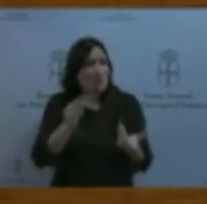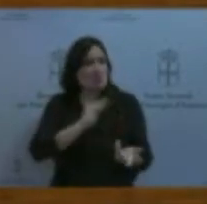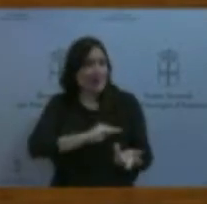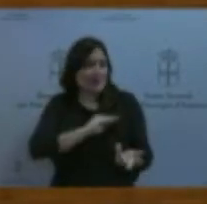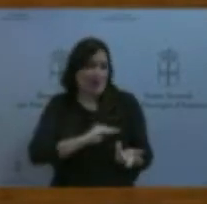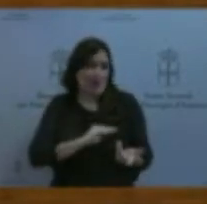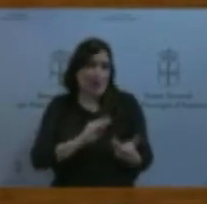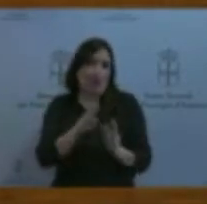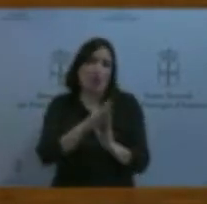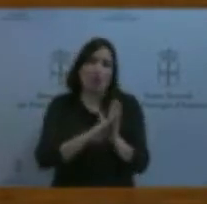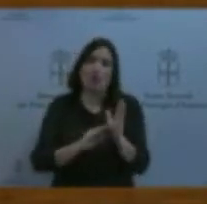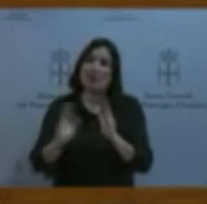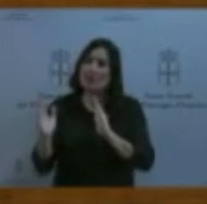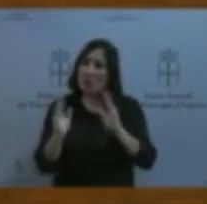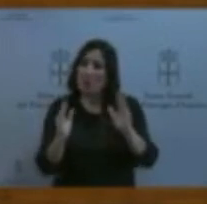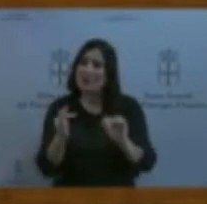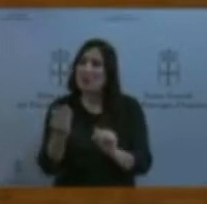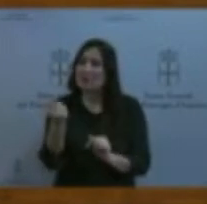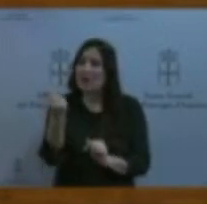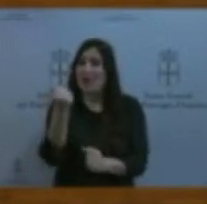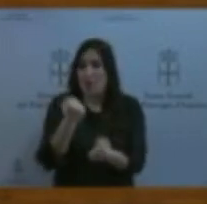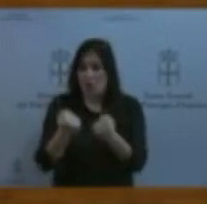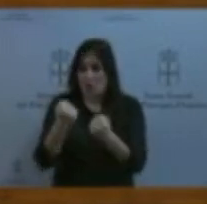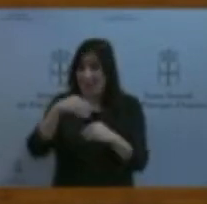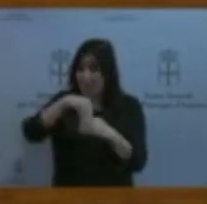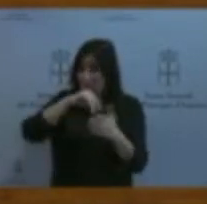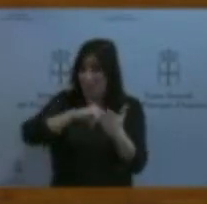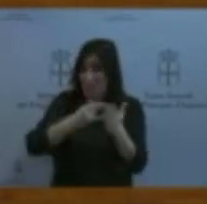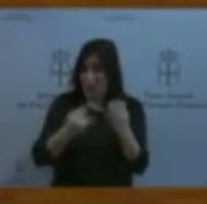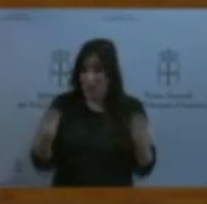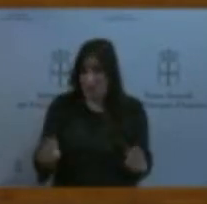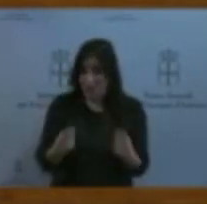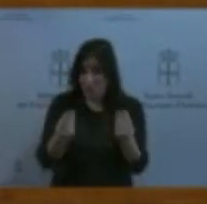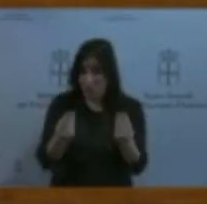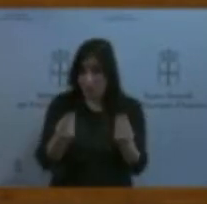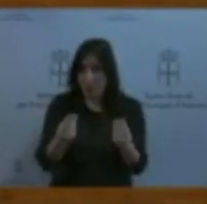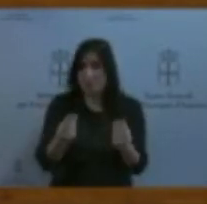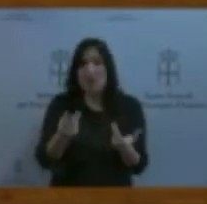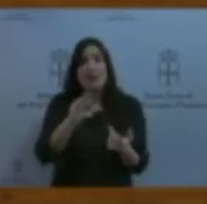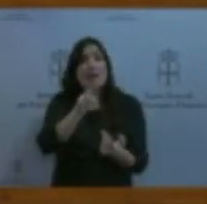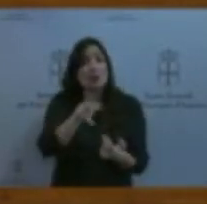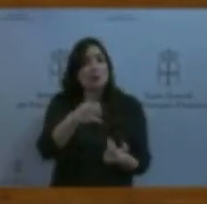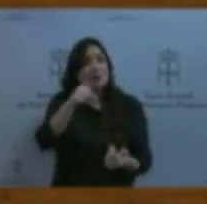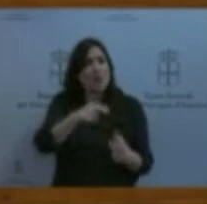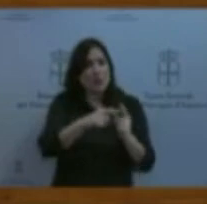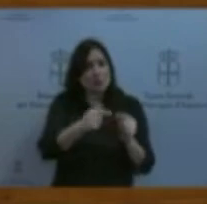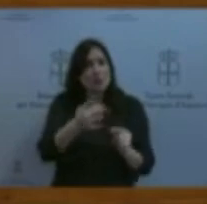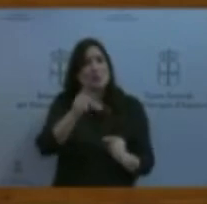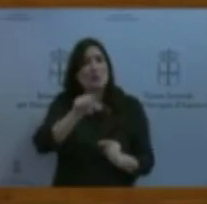planes de mejora. Los resultados que se están obteniendo tanto en Asturias como en otras comunidades autónomas no son en